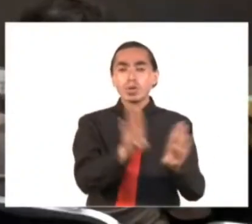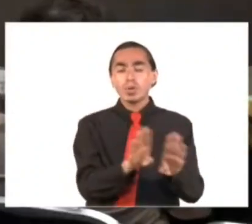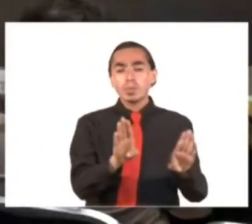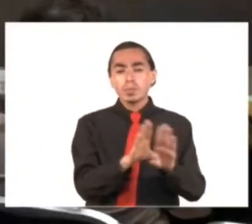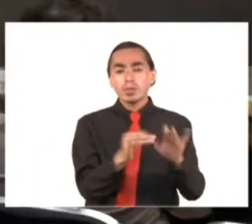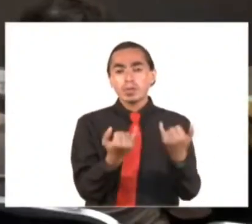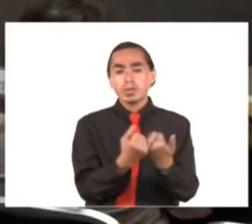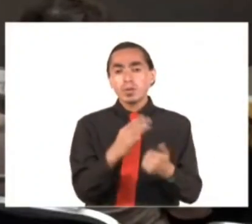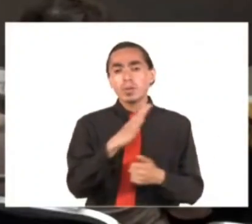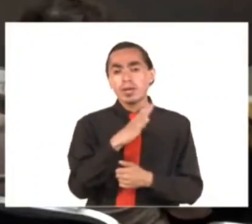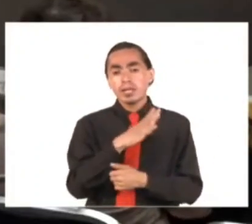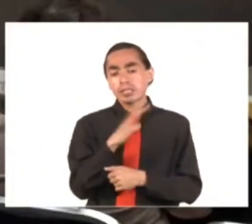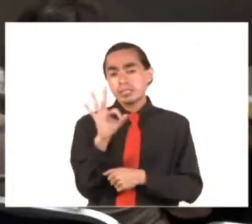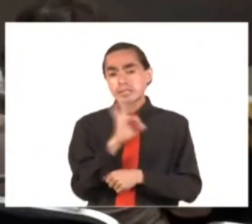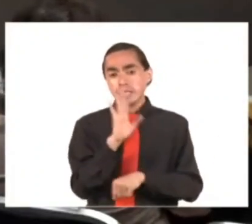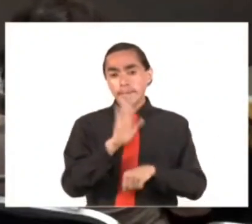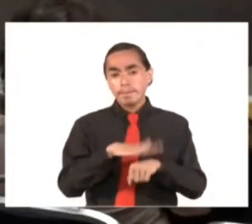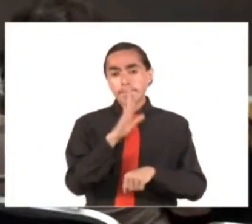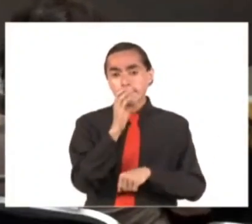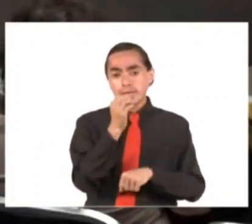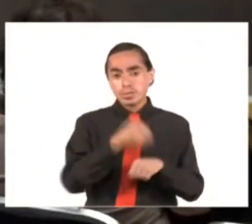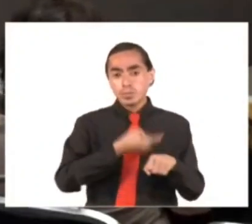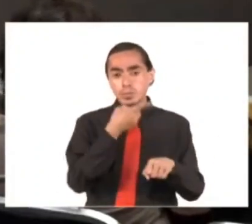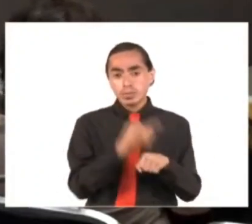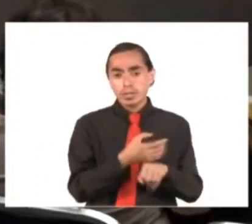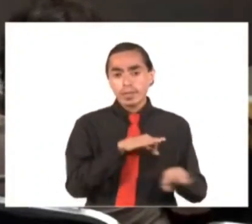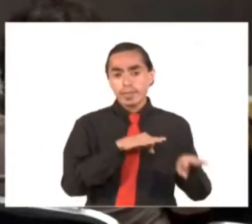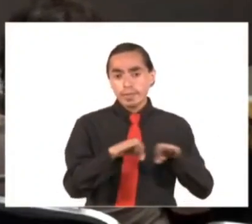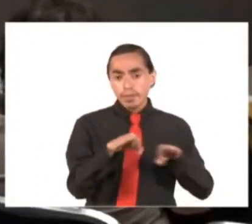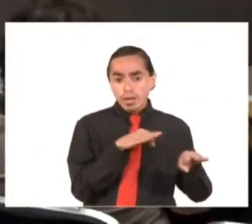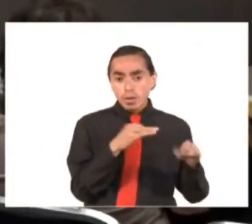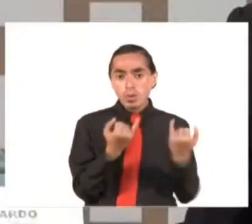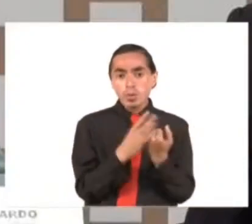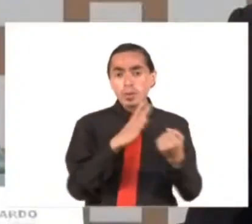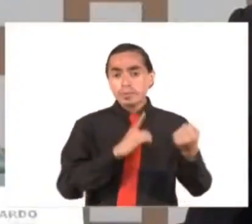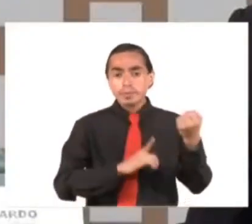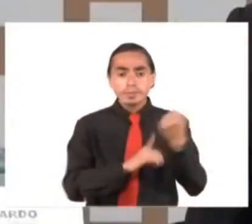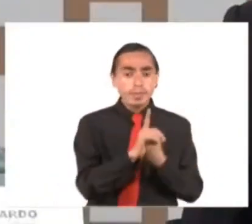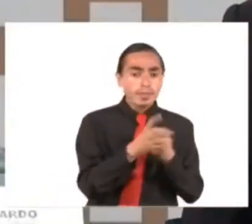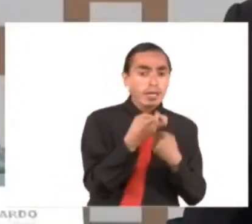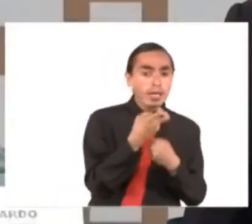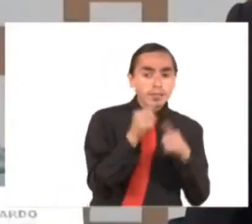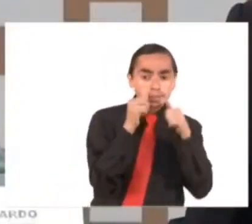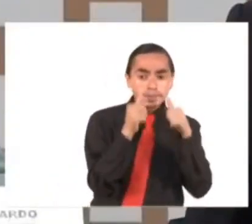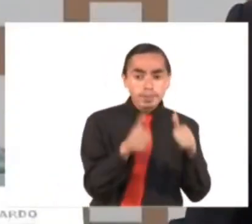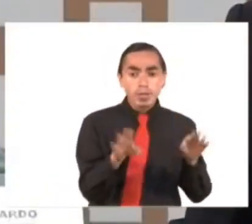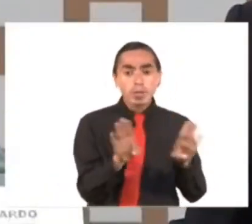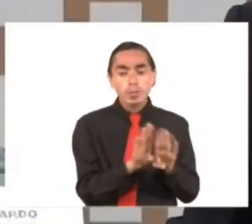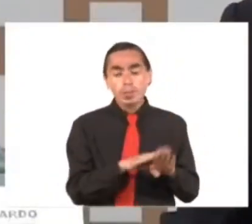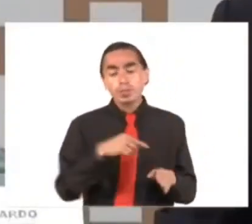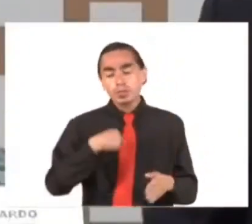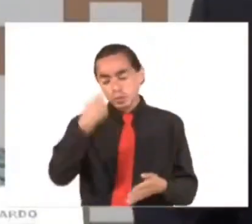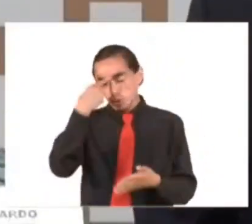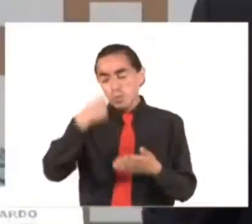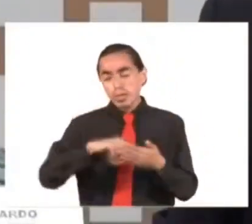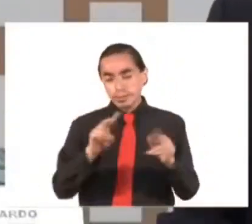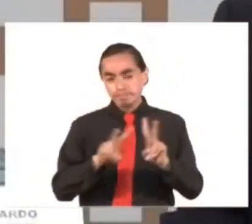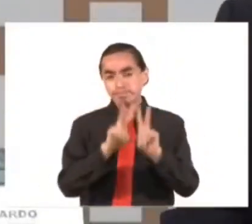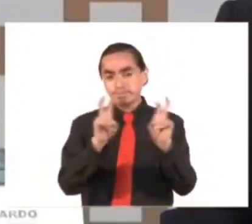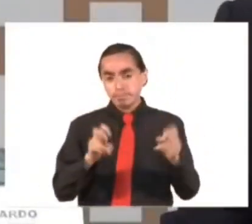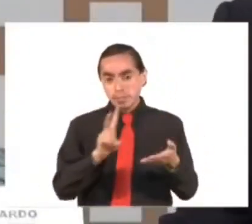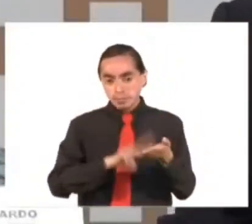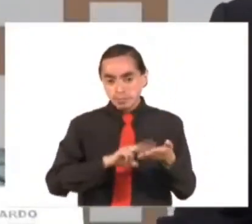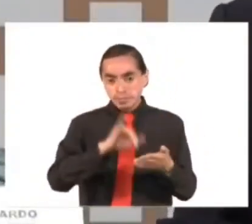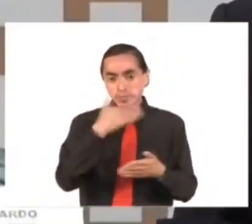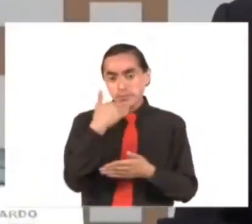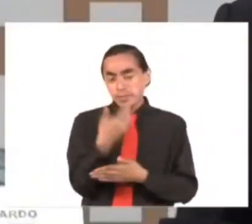de la propia creación de empleos como en la solución de conflictos. Creo que sería un tema que valdría mucho la pena que si